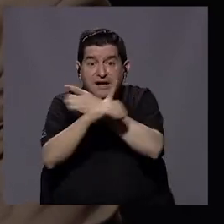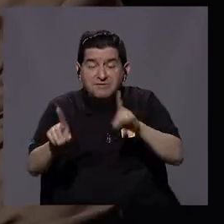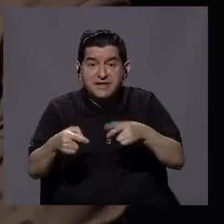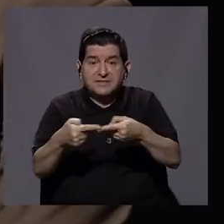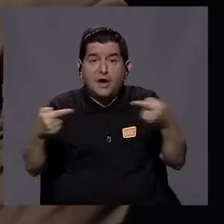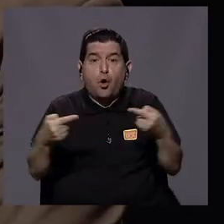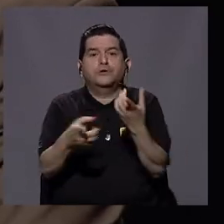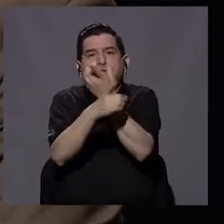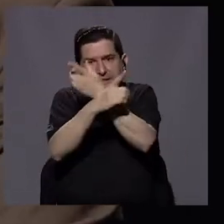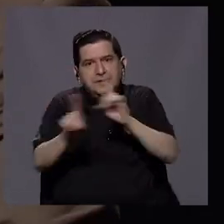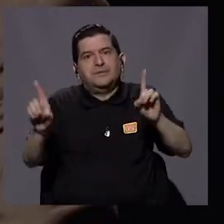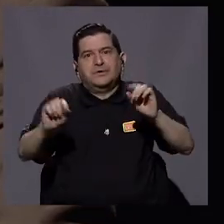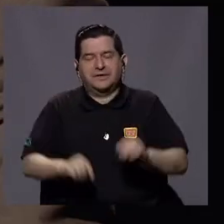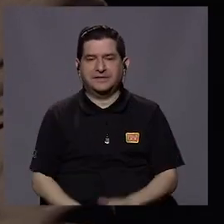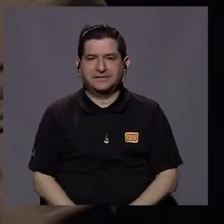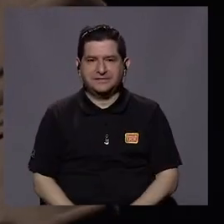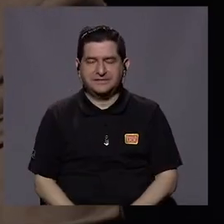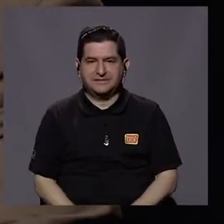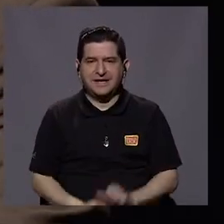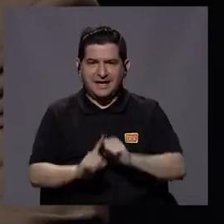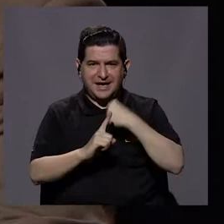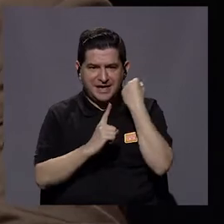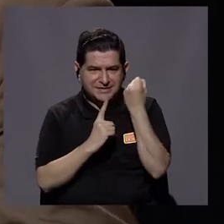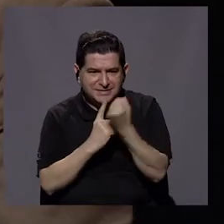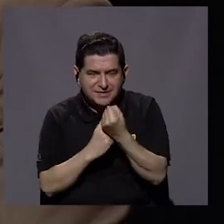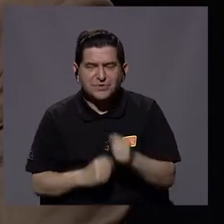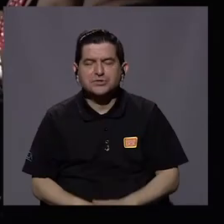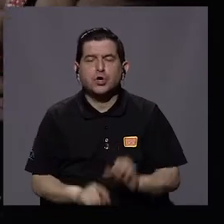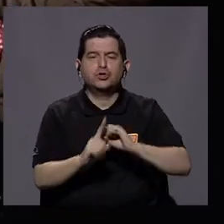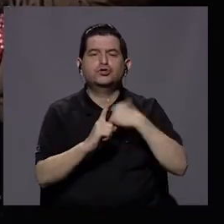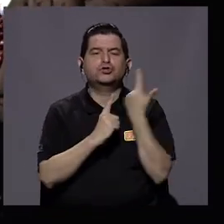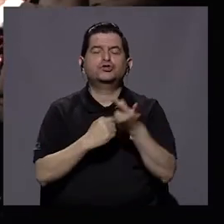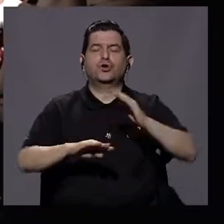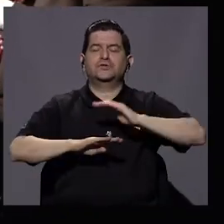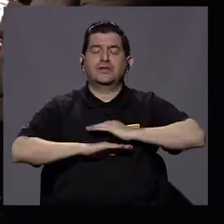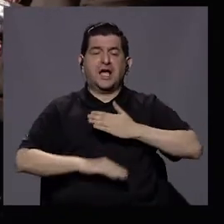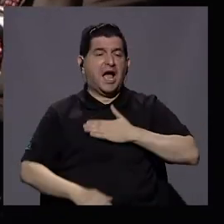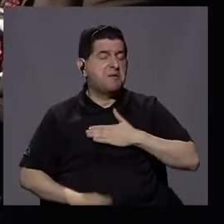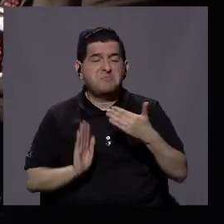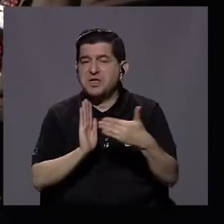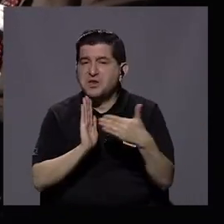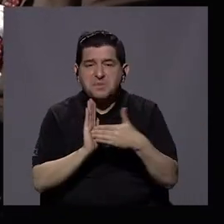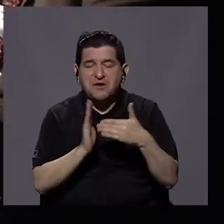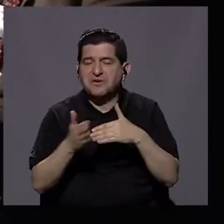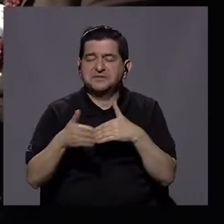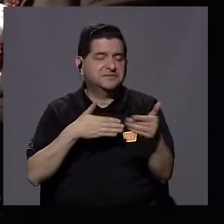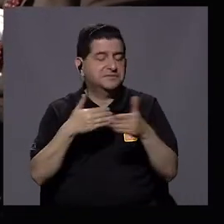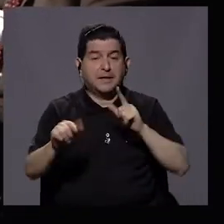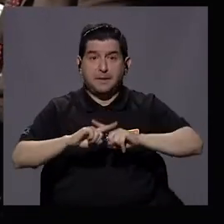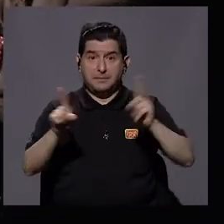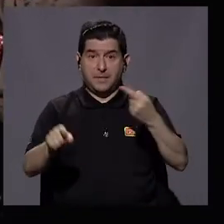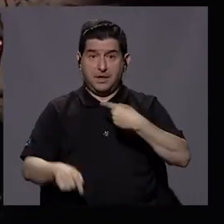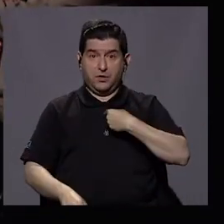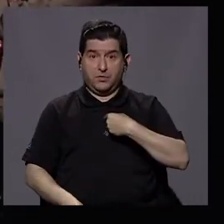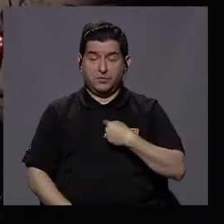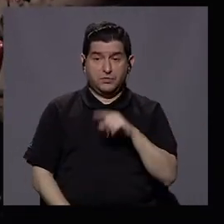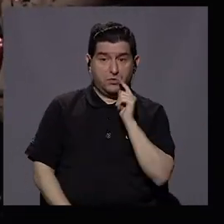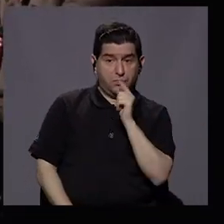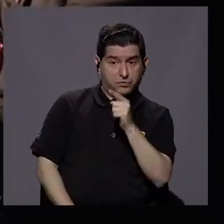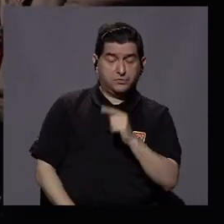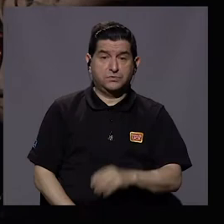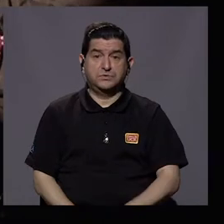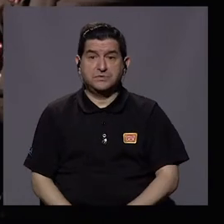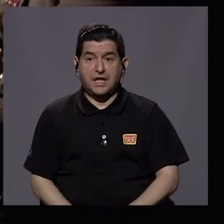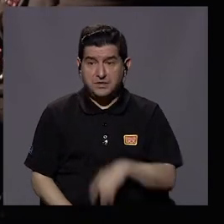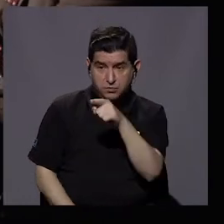democracia antidemocrática. Es decir, como decía Rodman, estamos en un social conformismo. Mientras a mí no me toque, no importa. Pero si yo, en relación con usted está